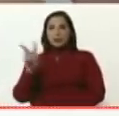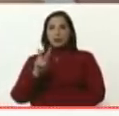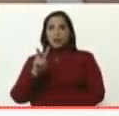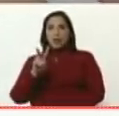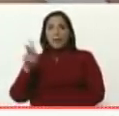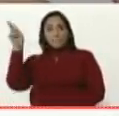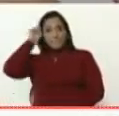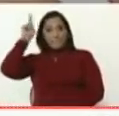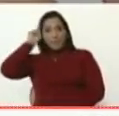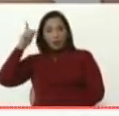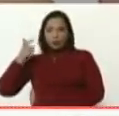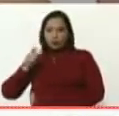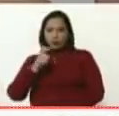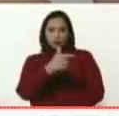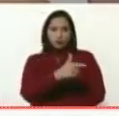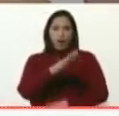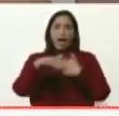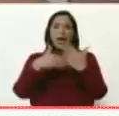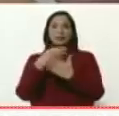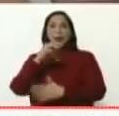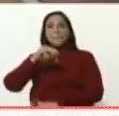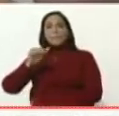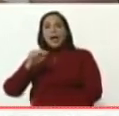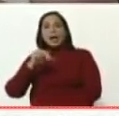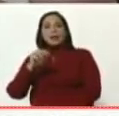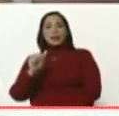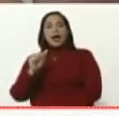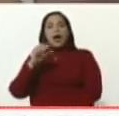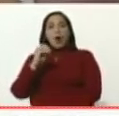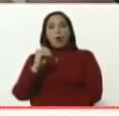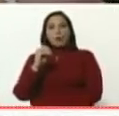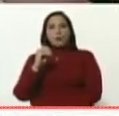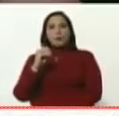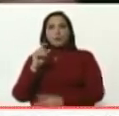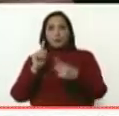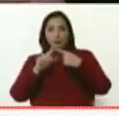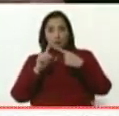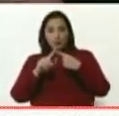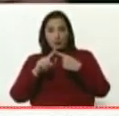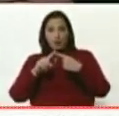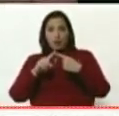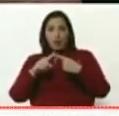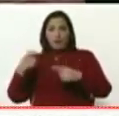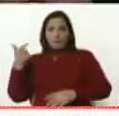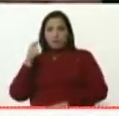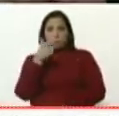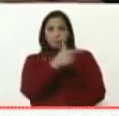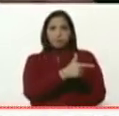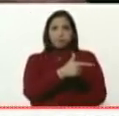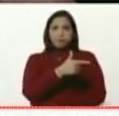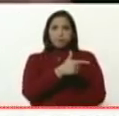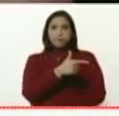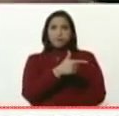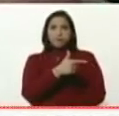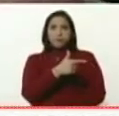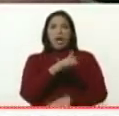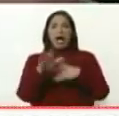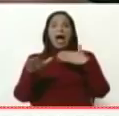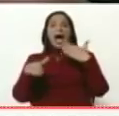tierra hasta Manaos y en Manaos, de Manaos viajan a una